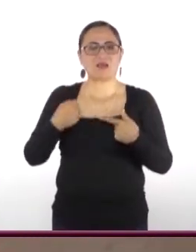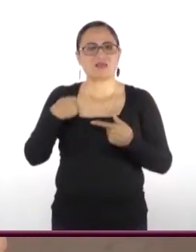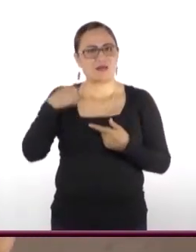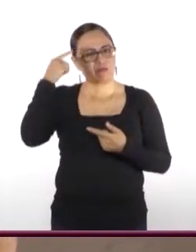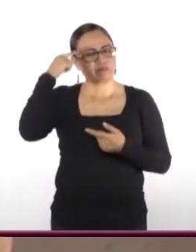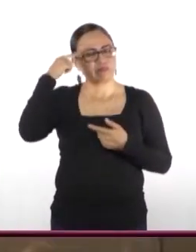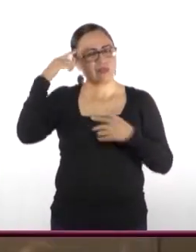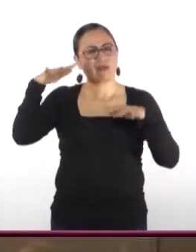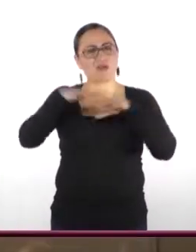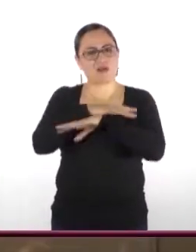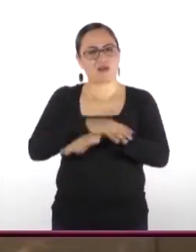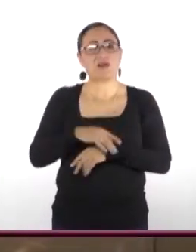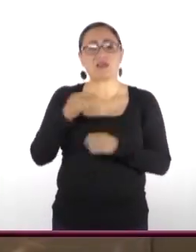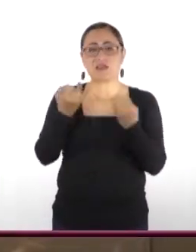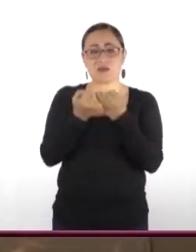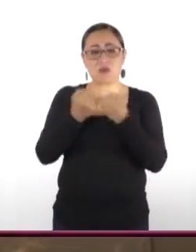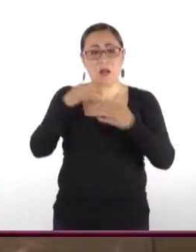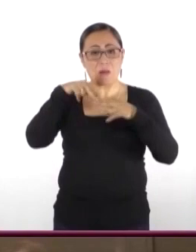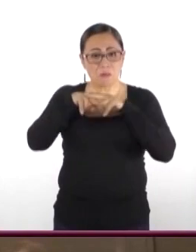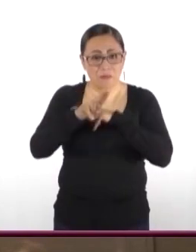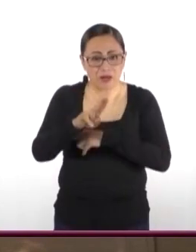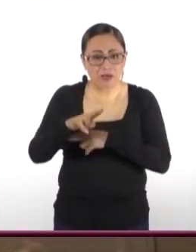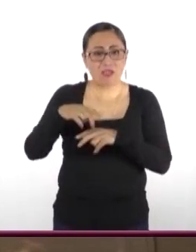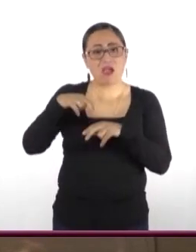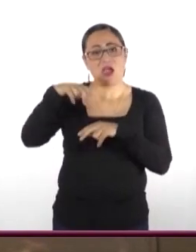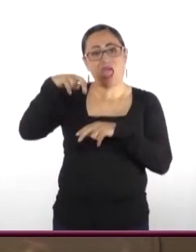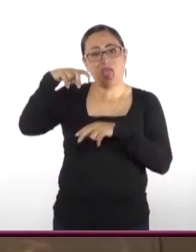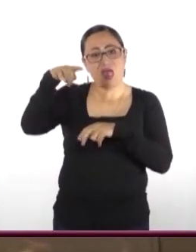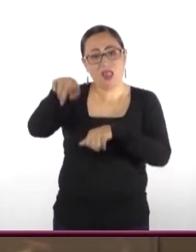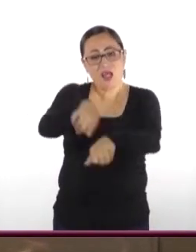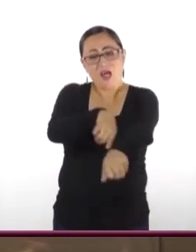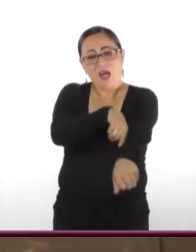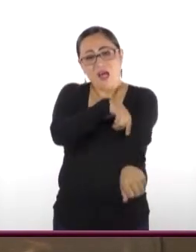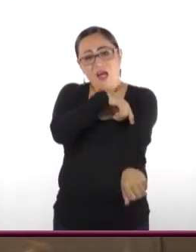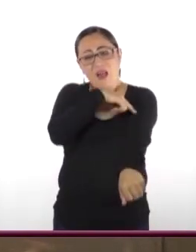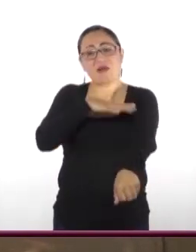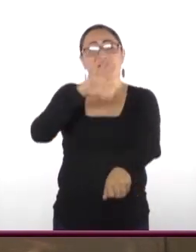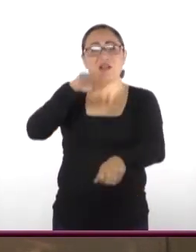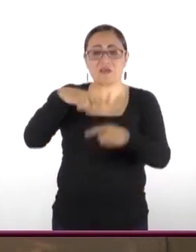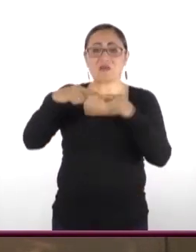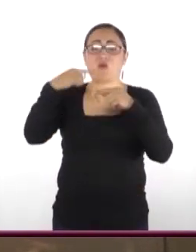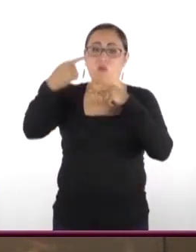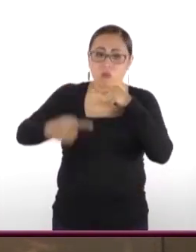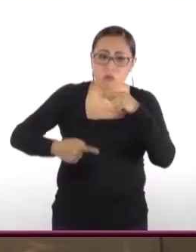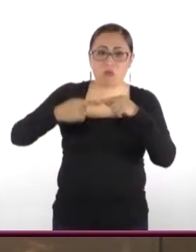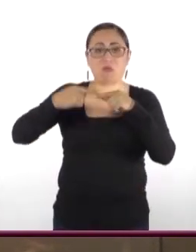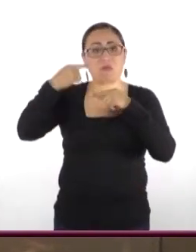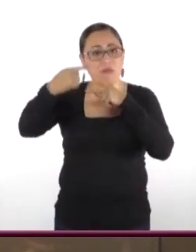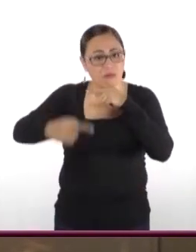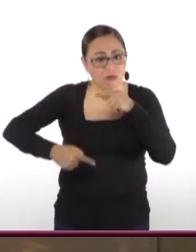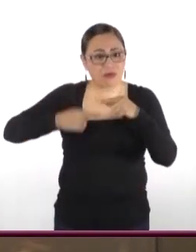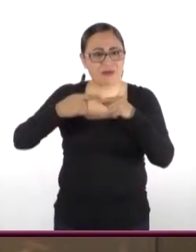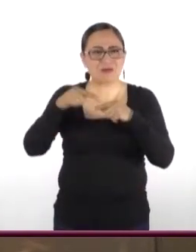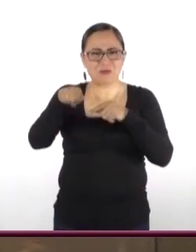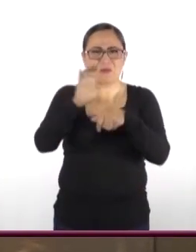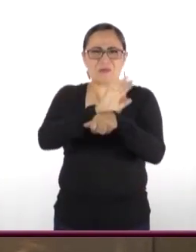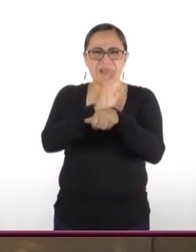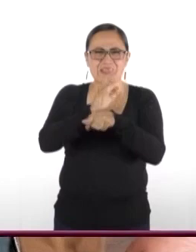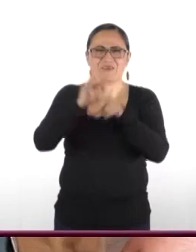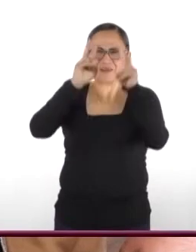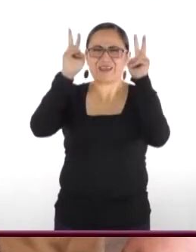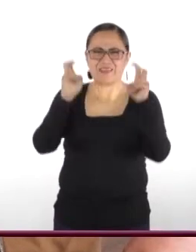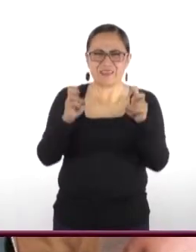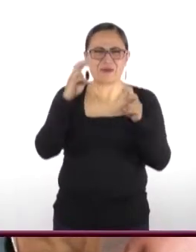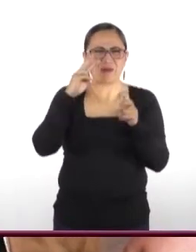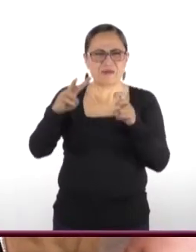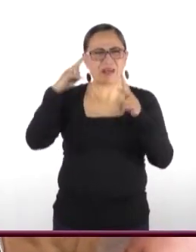doblan. Como que cambiaron de geometría. Las escaleras del metro se me hicieron interminables. Como si las recorriera una y otra vez.